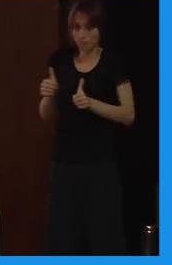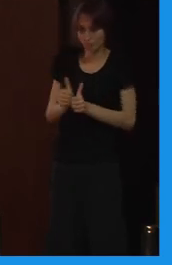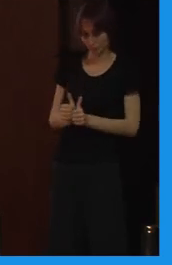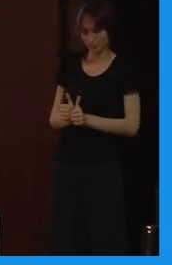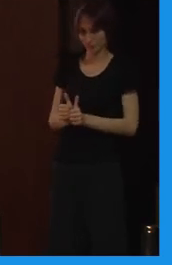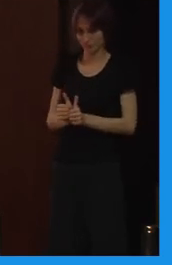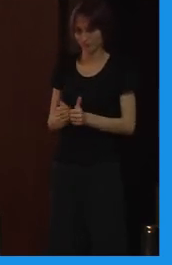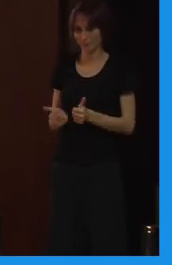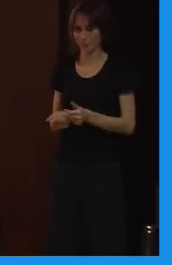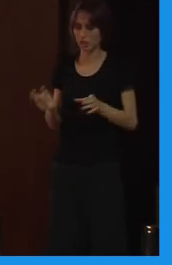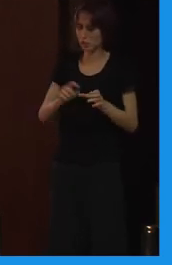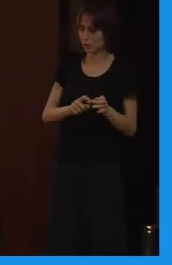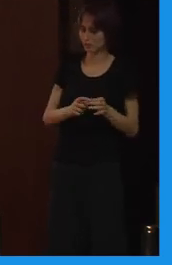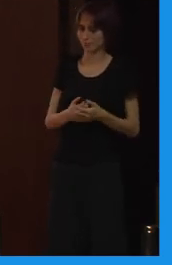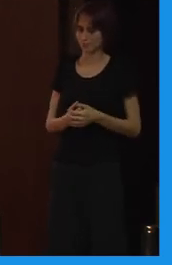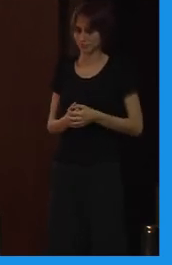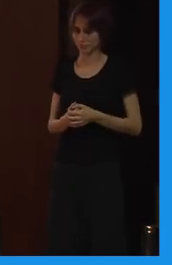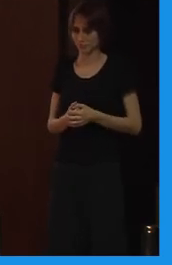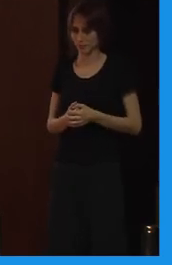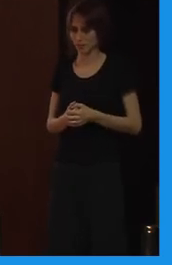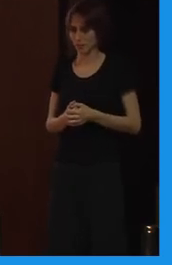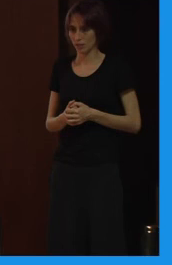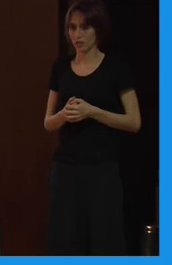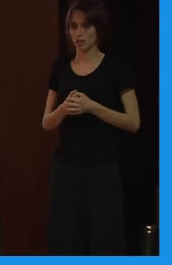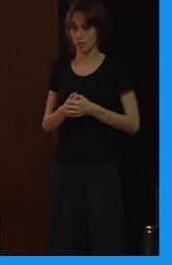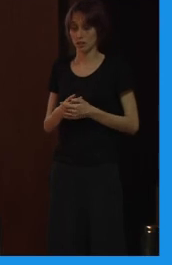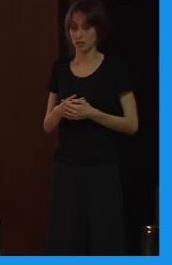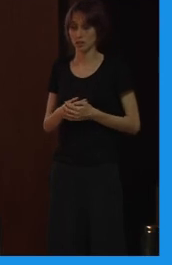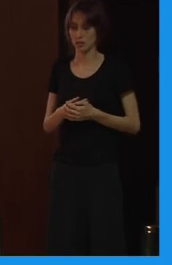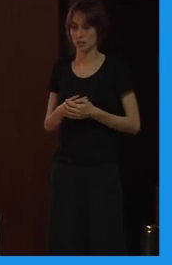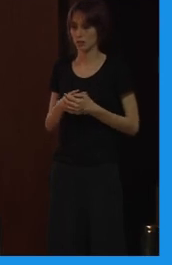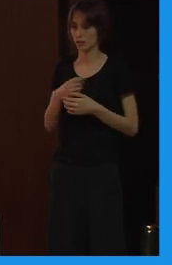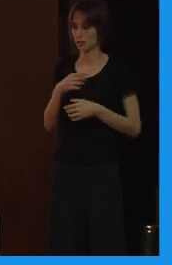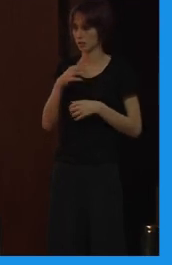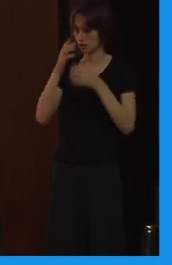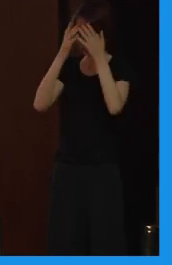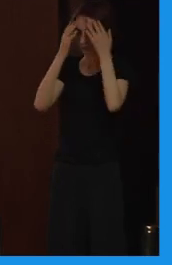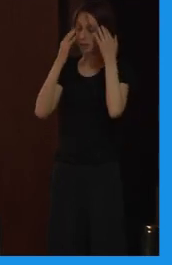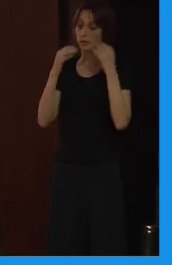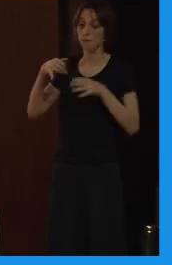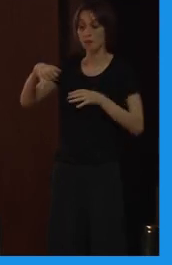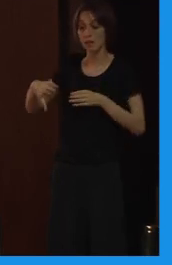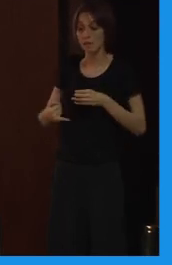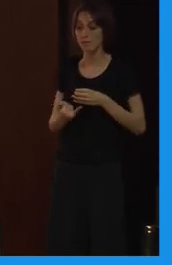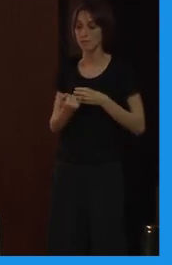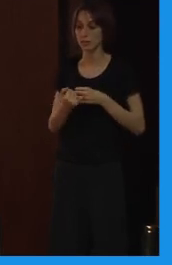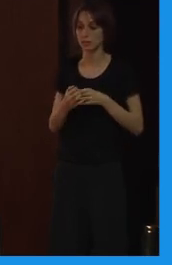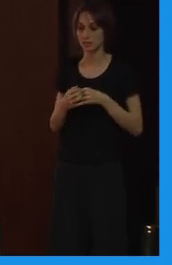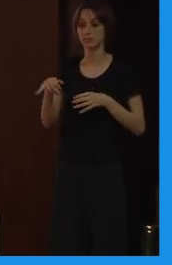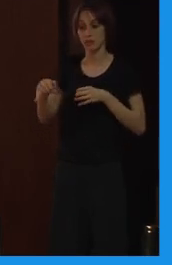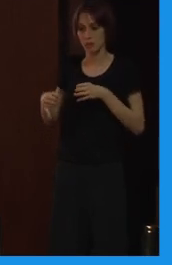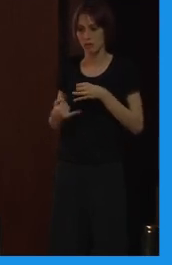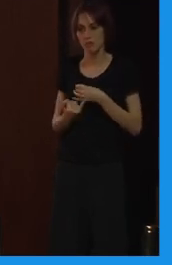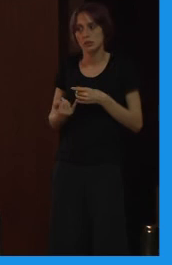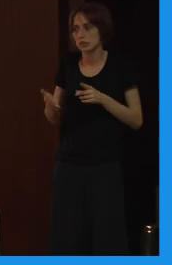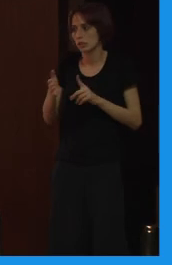Mejoran, pero la mejoría es muy moderada del dolor y de la ansiedad. Eso, pero no le da la fatiga. Es decir, el ejercicio